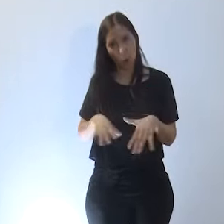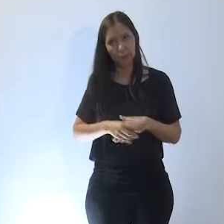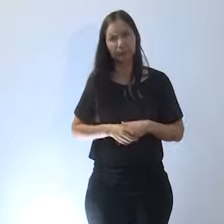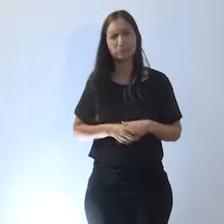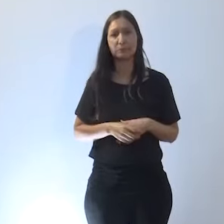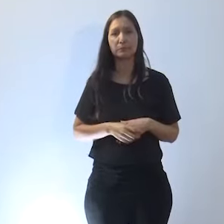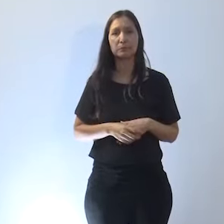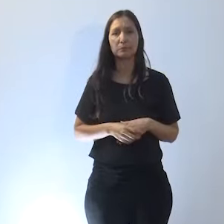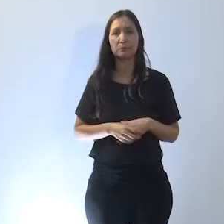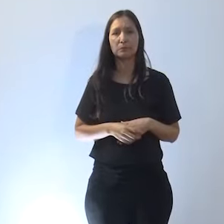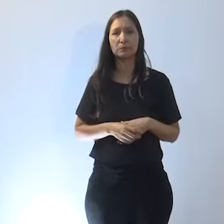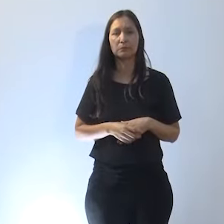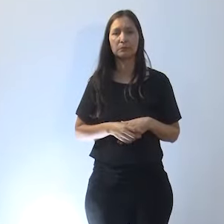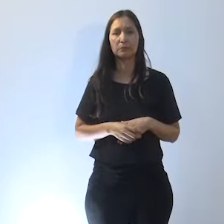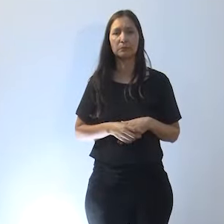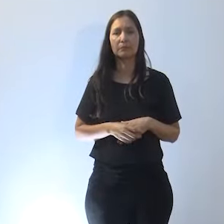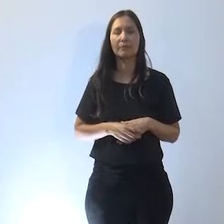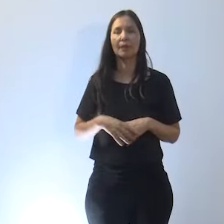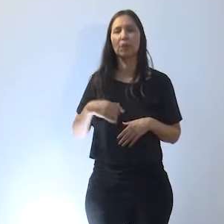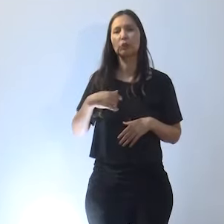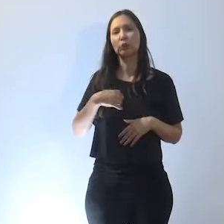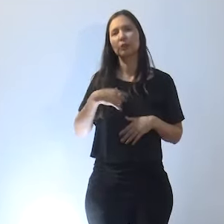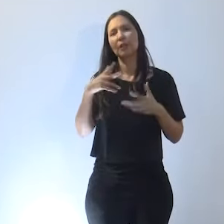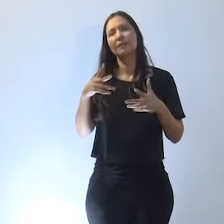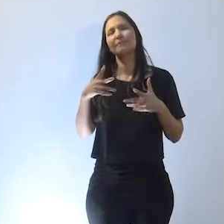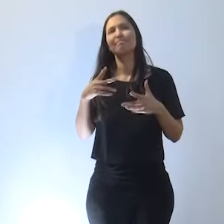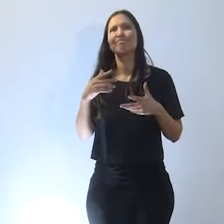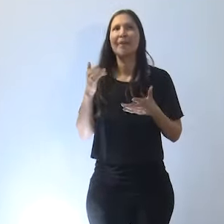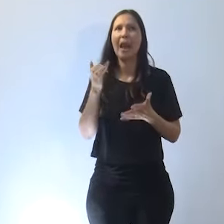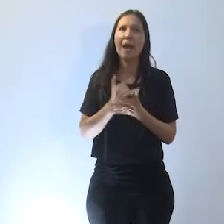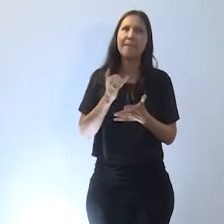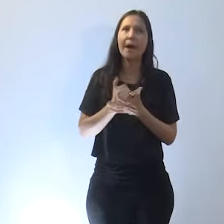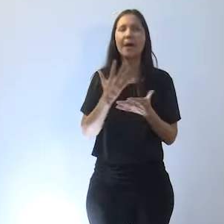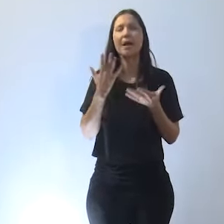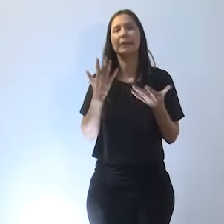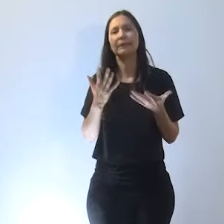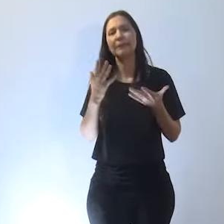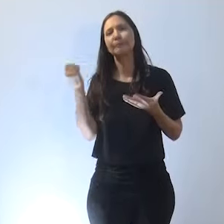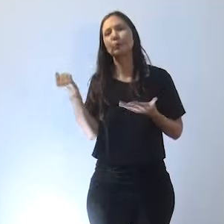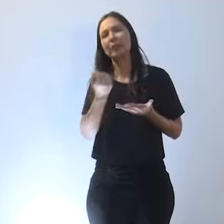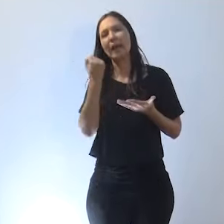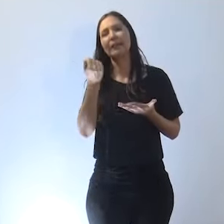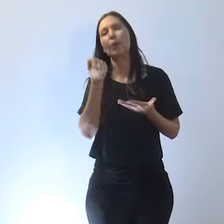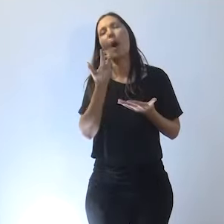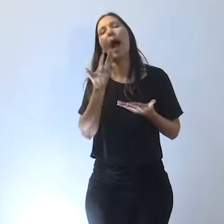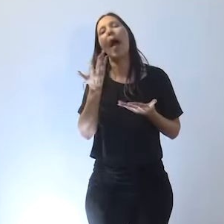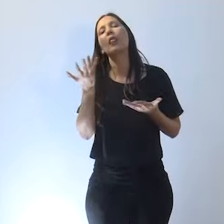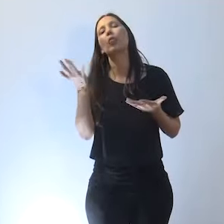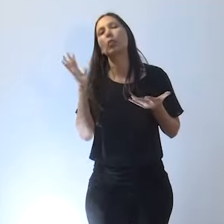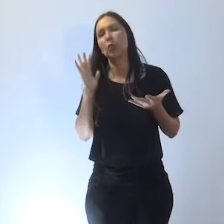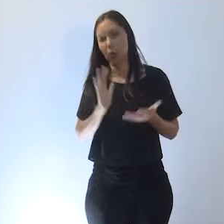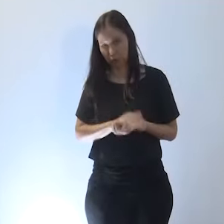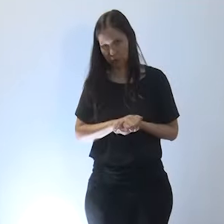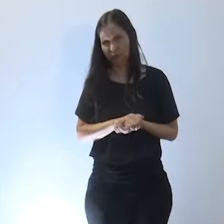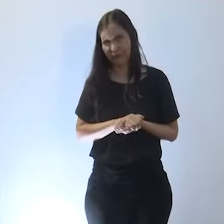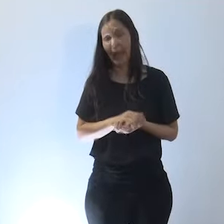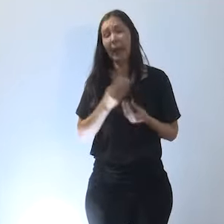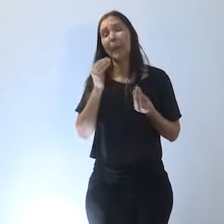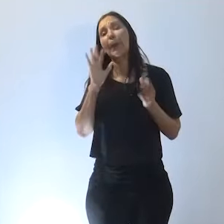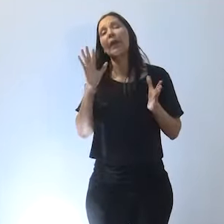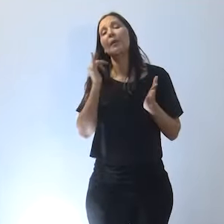que yo me preguntaba Cuánto pesa la pavada no O sea pero digo hay que le la pavada al lado de la